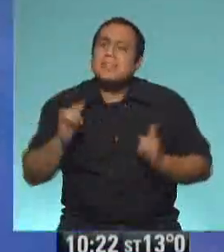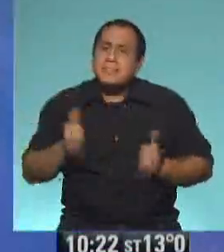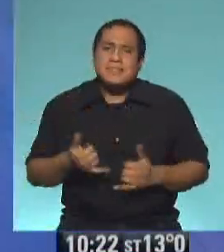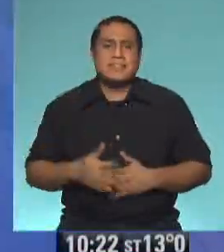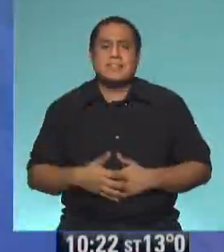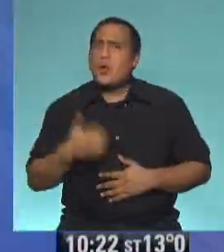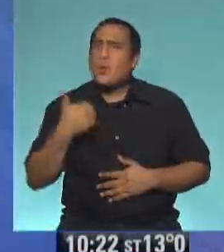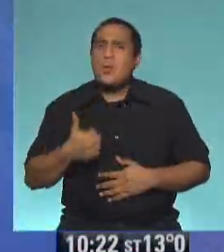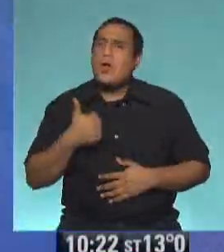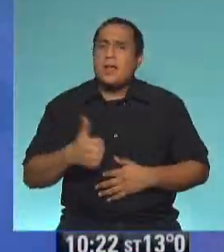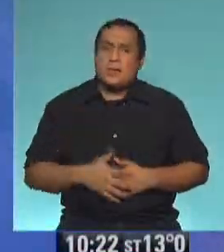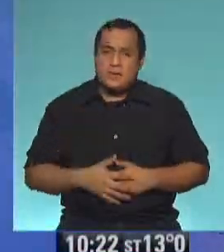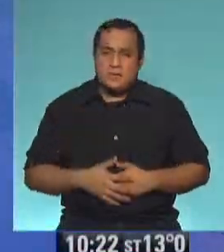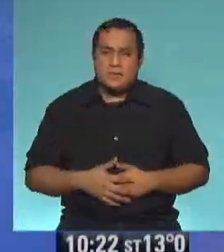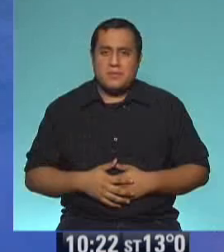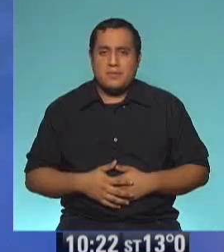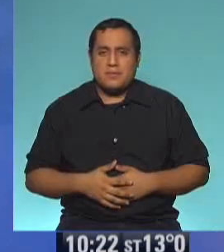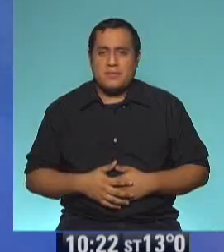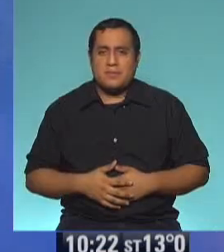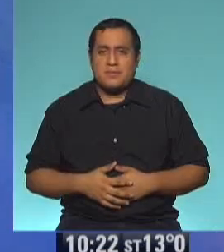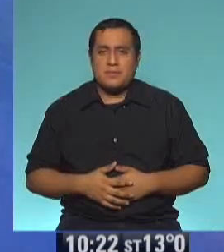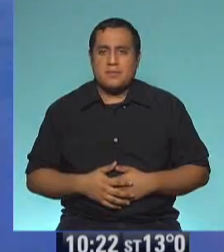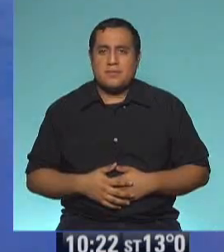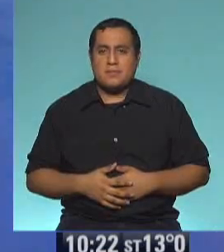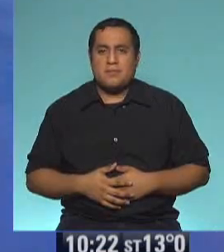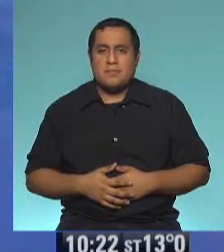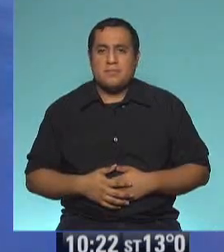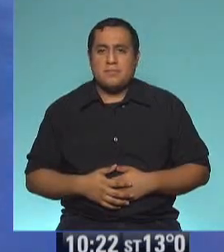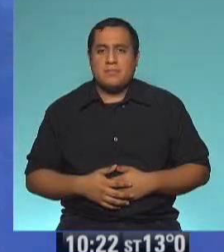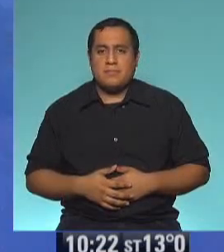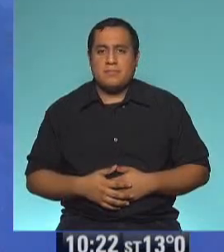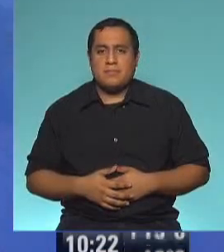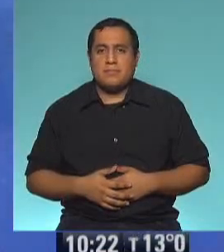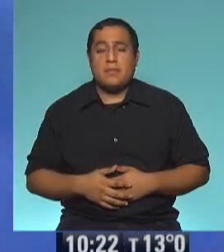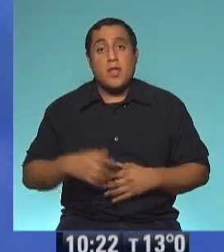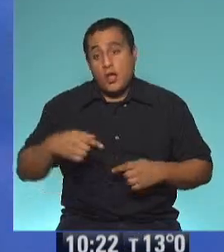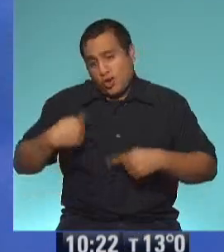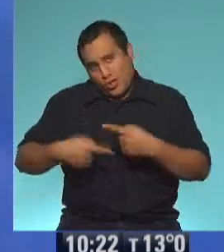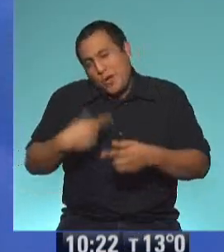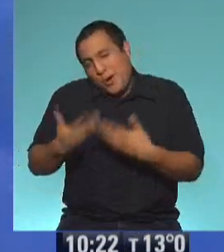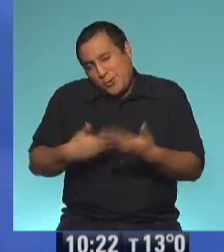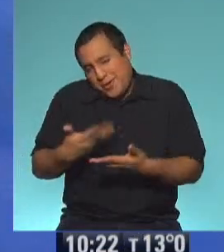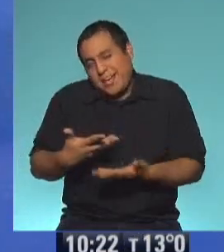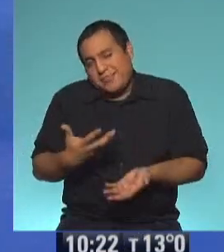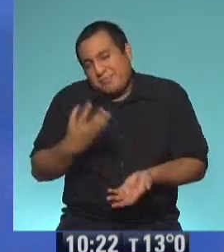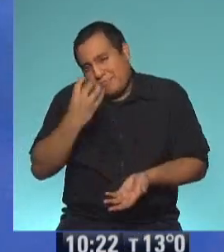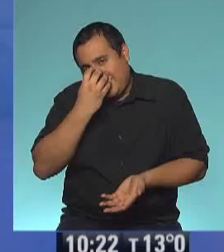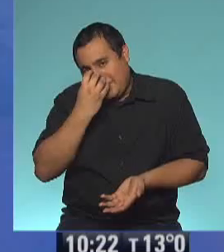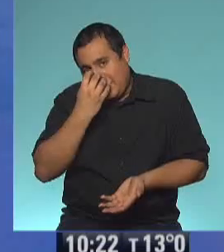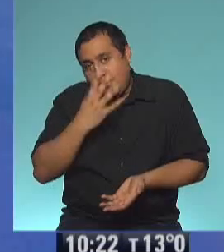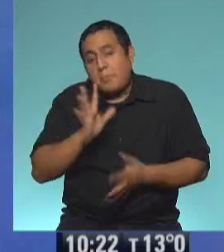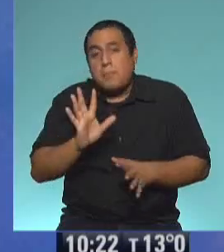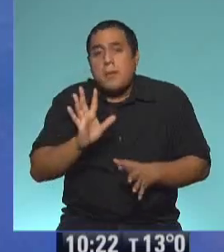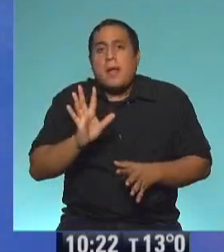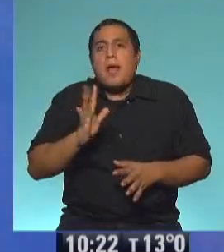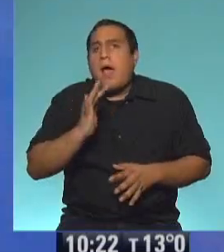¡Ay, divino lo mío! ¡Ahí está! ¡Ah! Con ese nudo. ¡Ah, ya! ¡Hermoso! Y mientras seguimos jugando a los payasos equilibristas, el payaso melenita